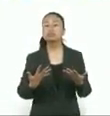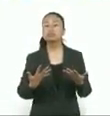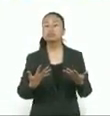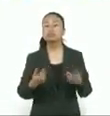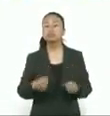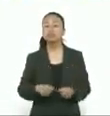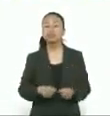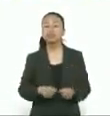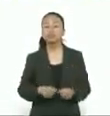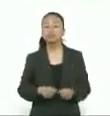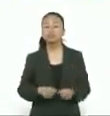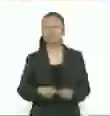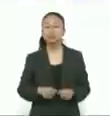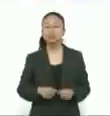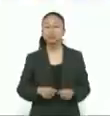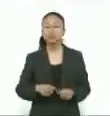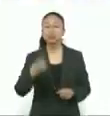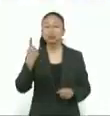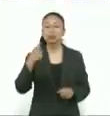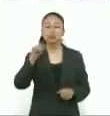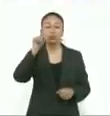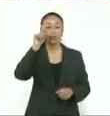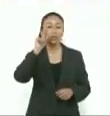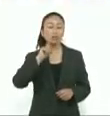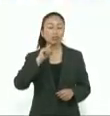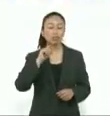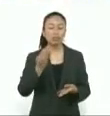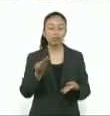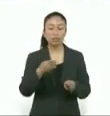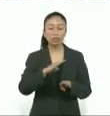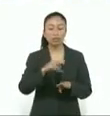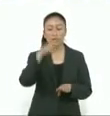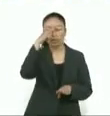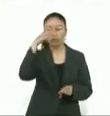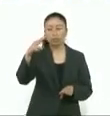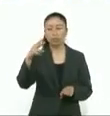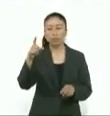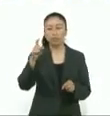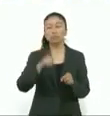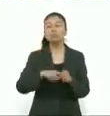¿Quién propuso a una mujer en el Banco de México?